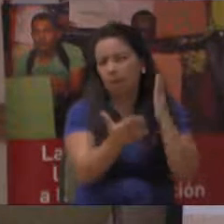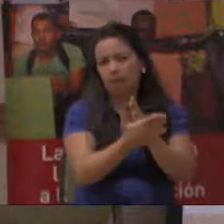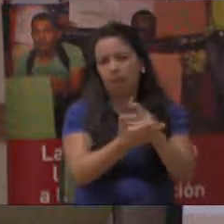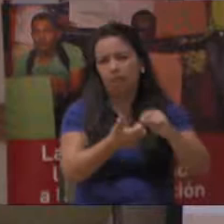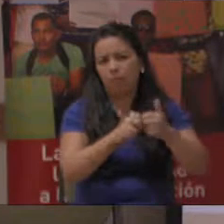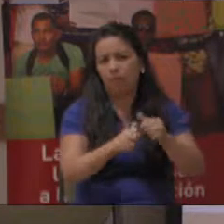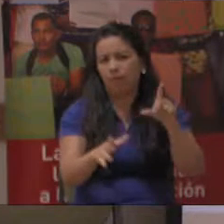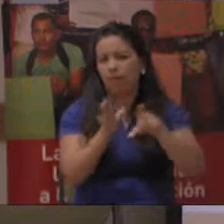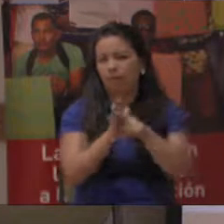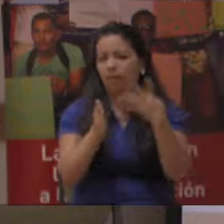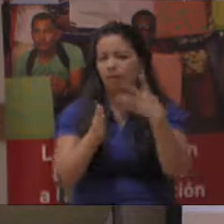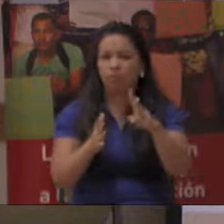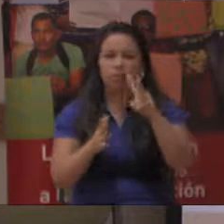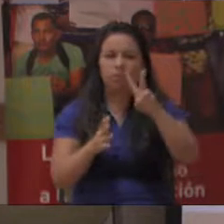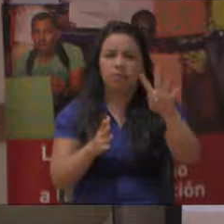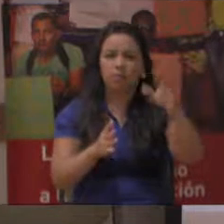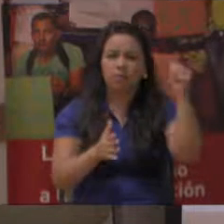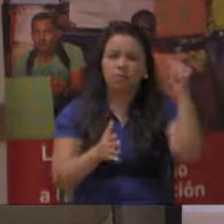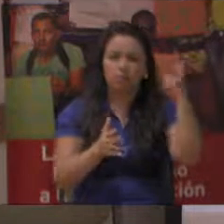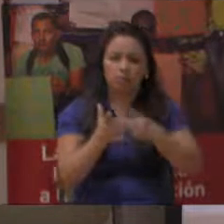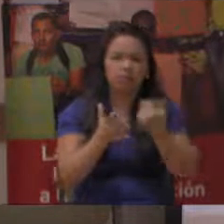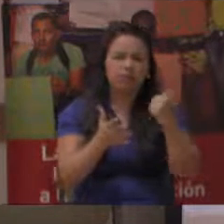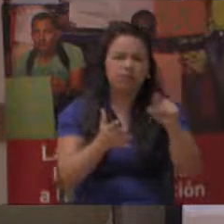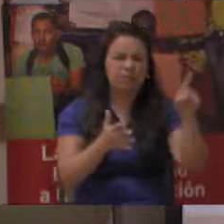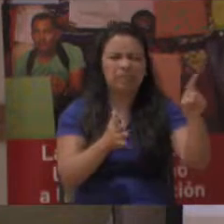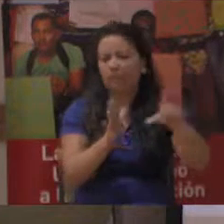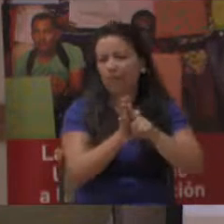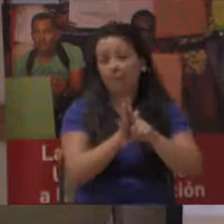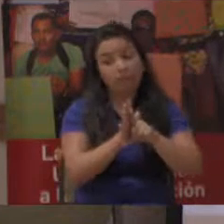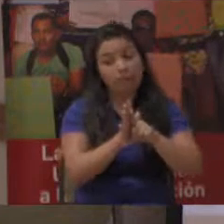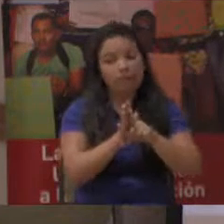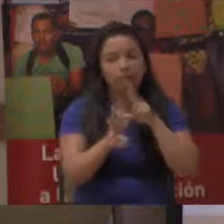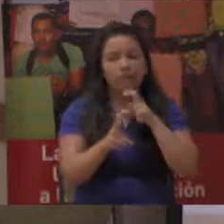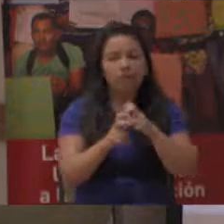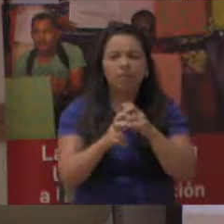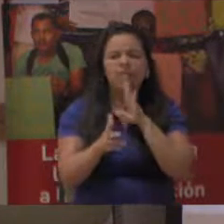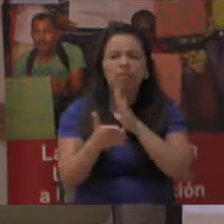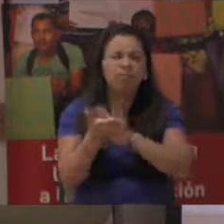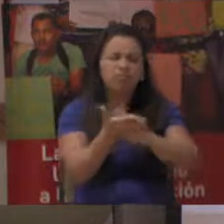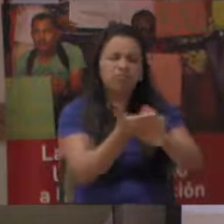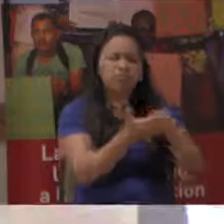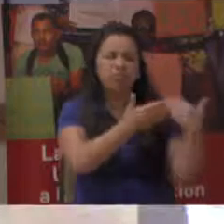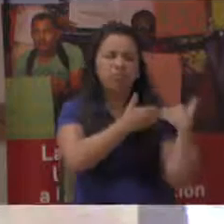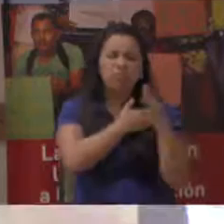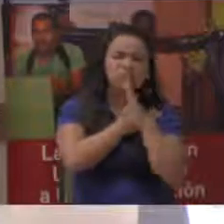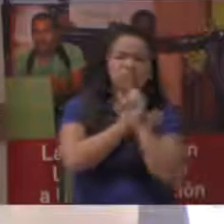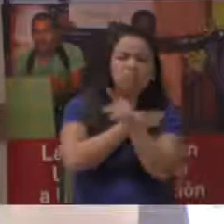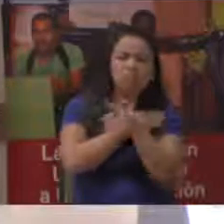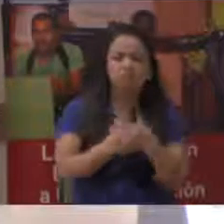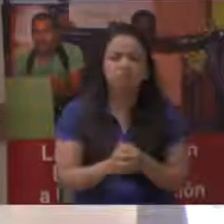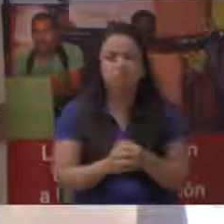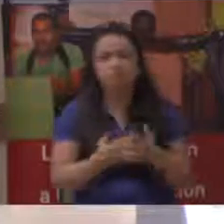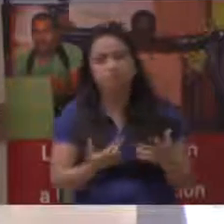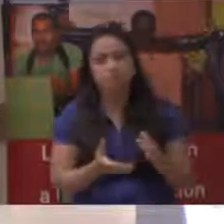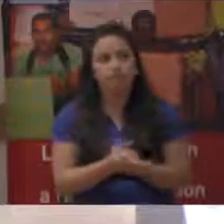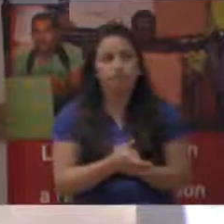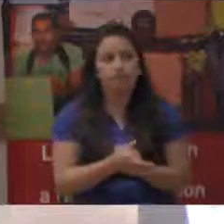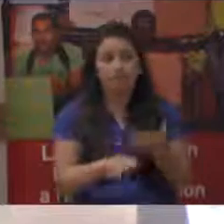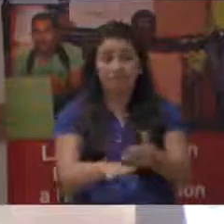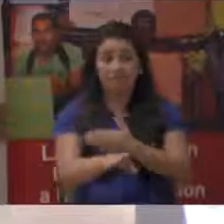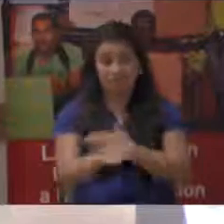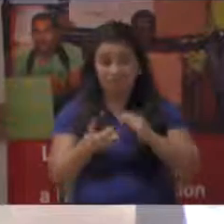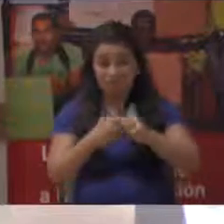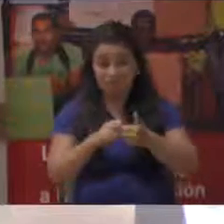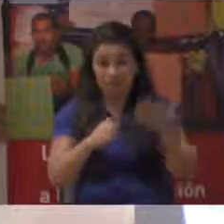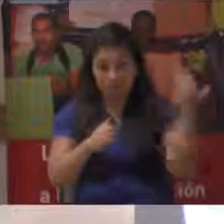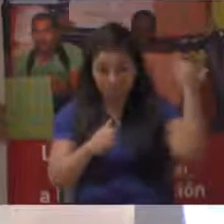Ley 1424 de 2010? Bueno, la solución a la problemática que hemos descrito en el